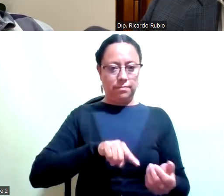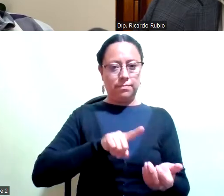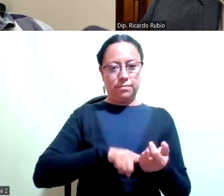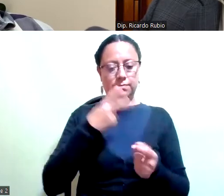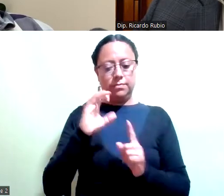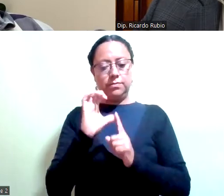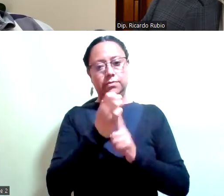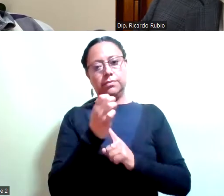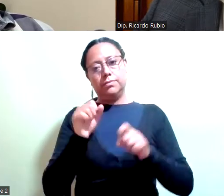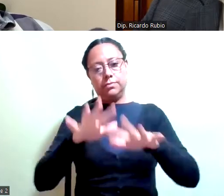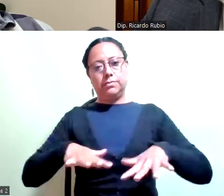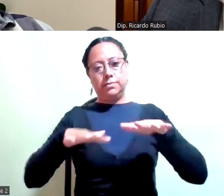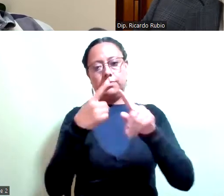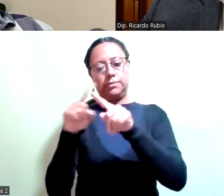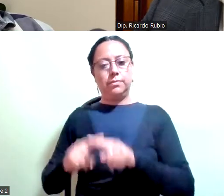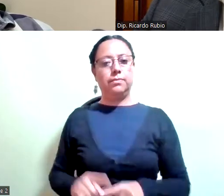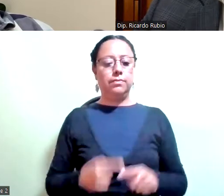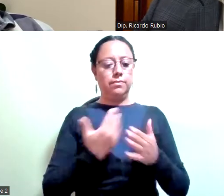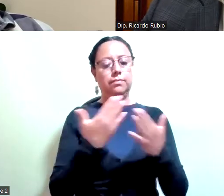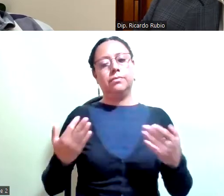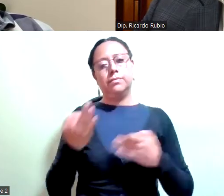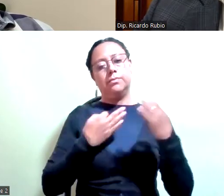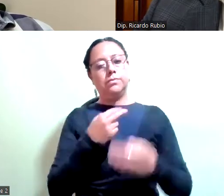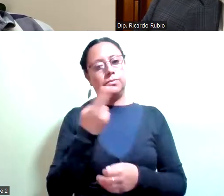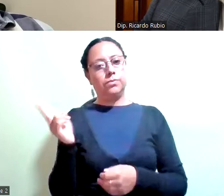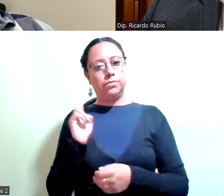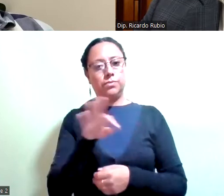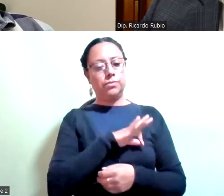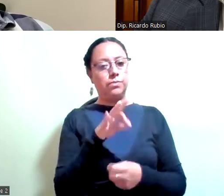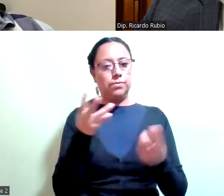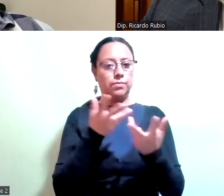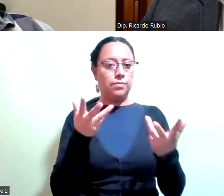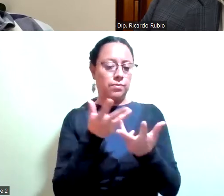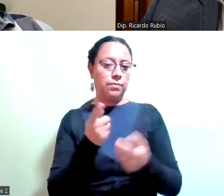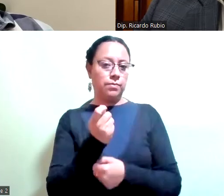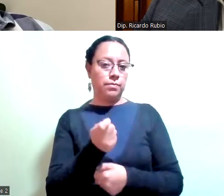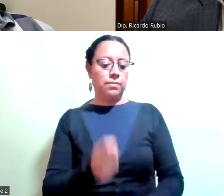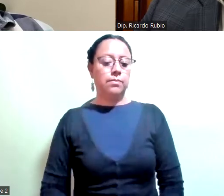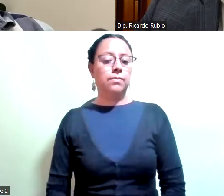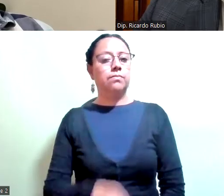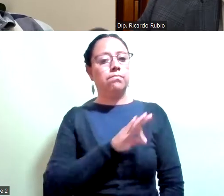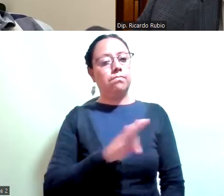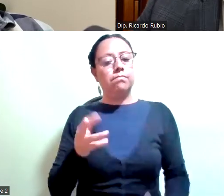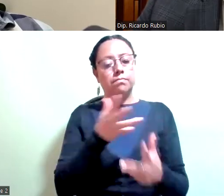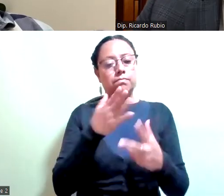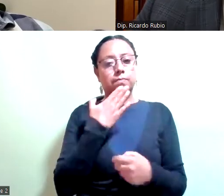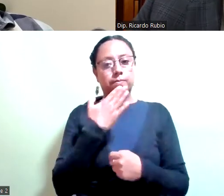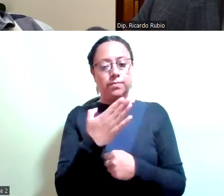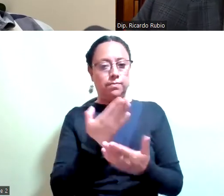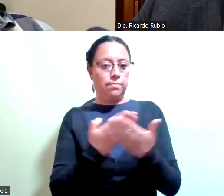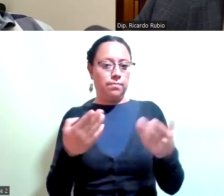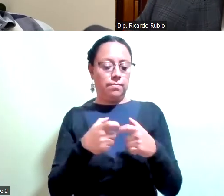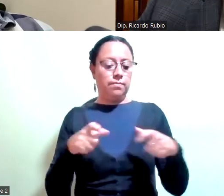de obstaculizar lo que ustedes ya de facto pueden hacer. Se trata justamente nada más de hacerlo bien. Si de todas maneras tienen mayoría, bueno, pues